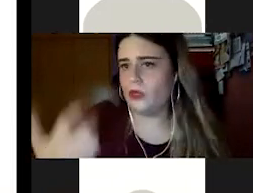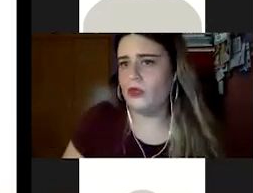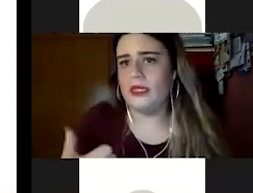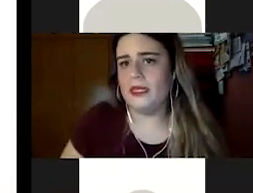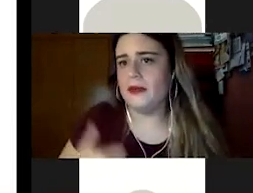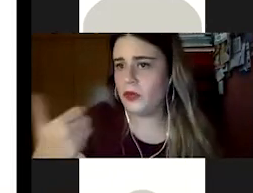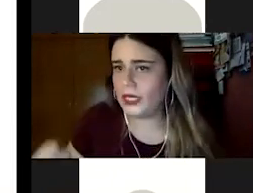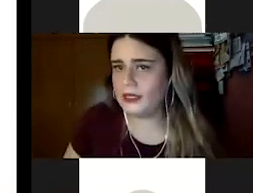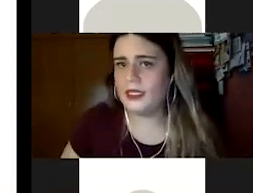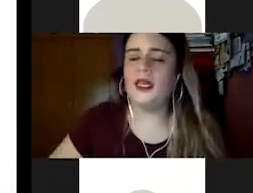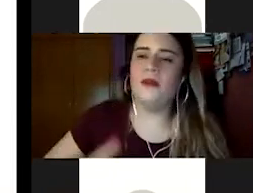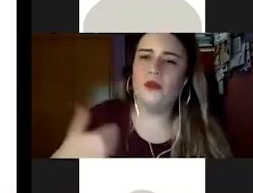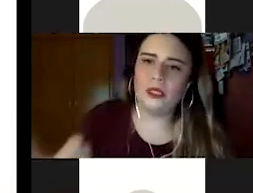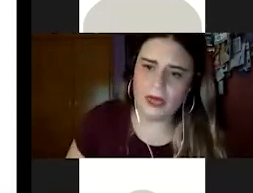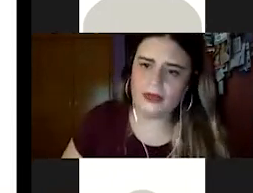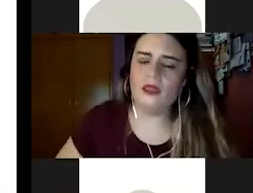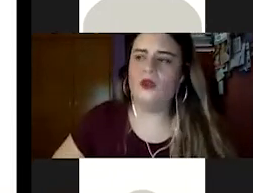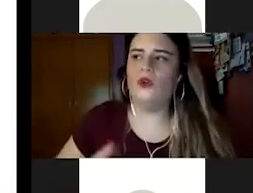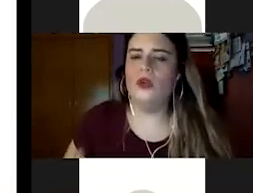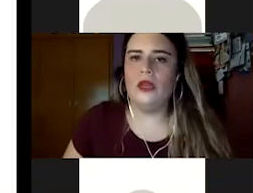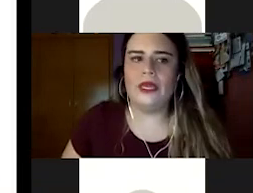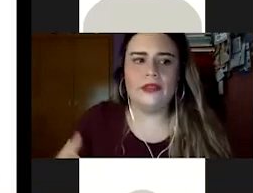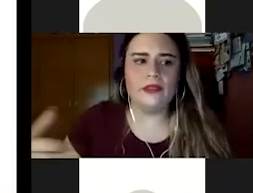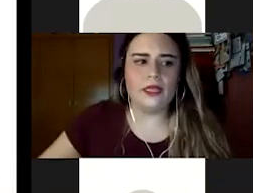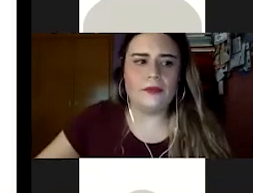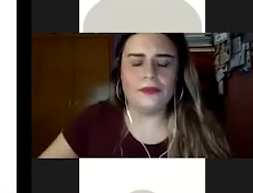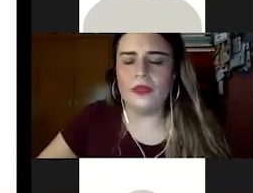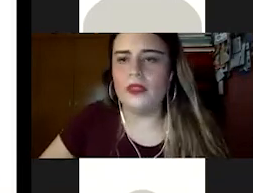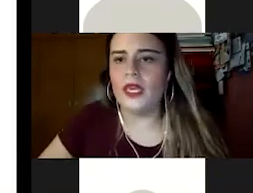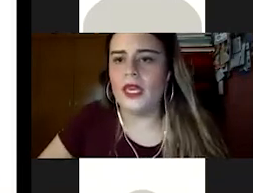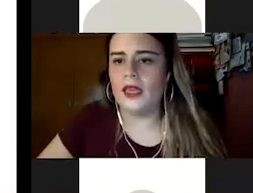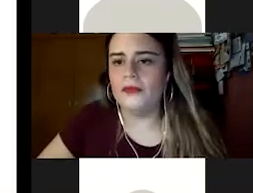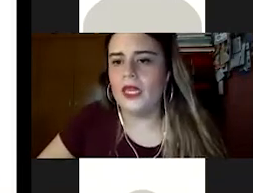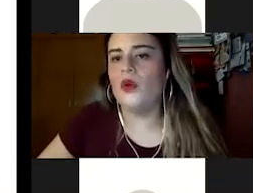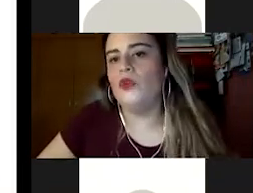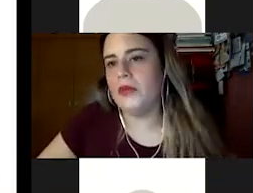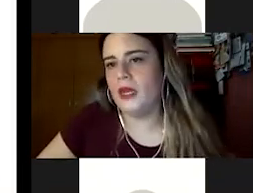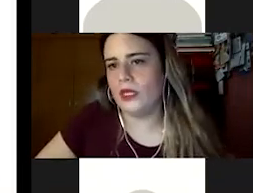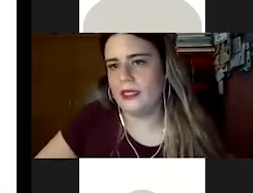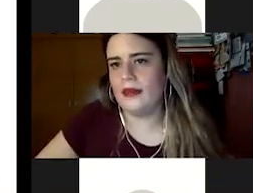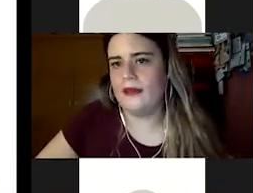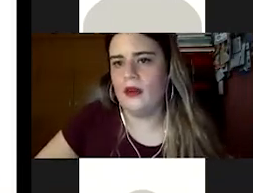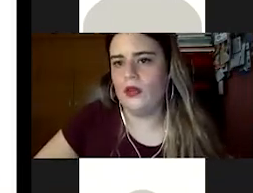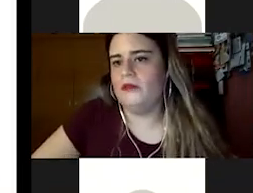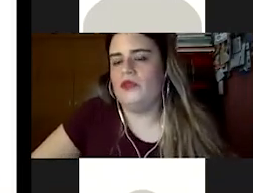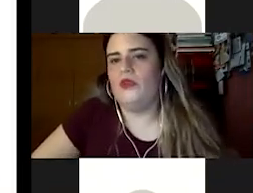sobre todo en temas de violencia, de cambio climático, de economía, lo que